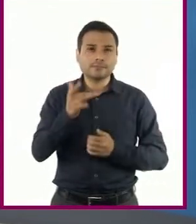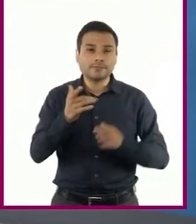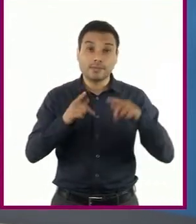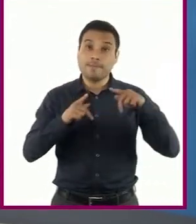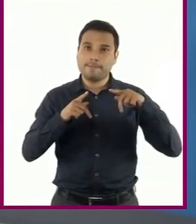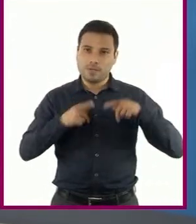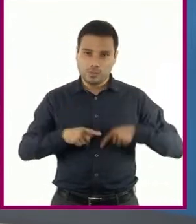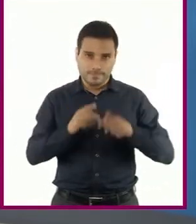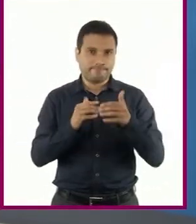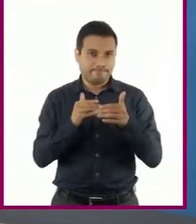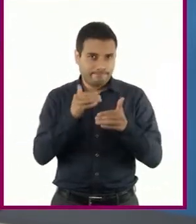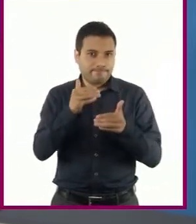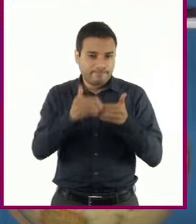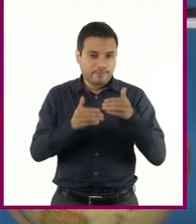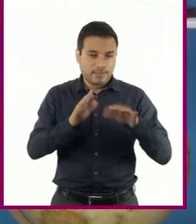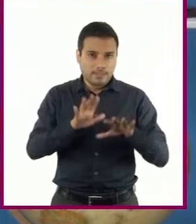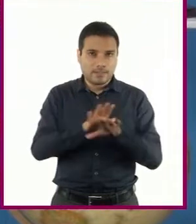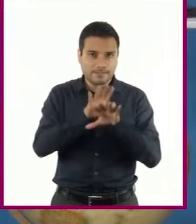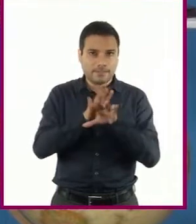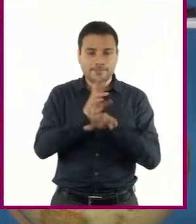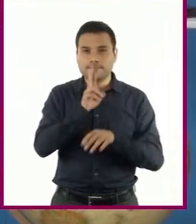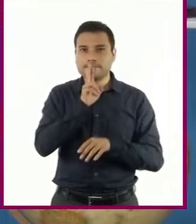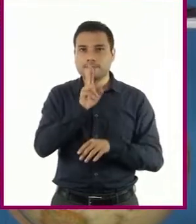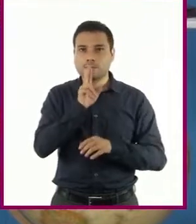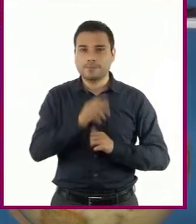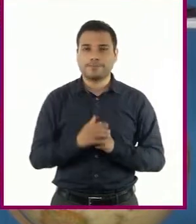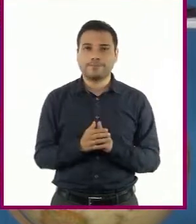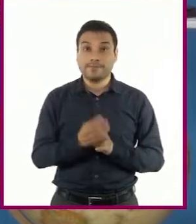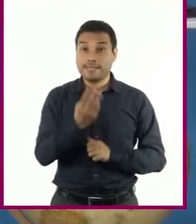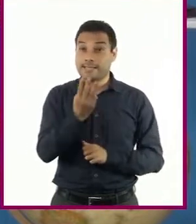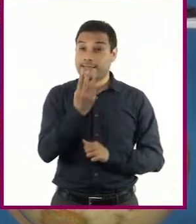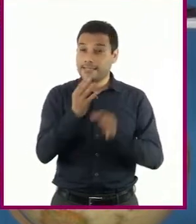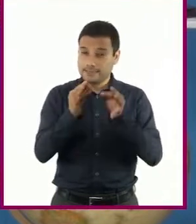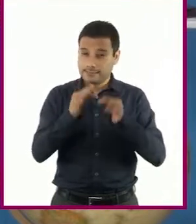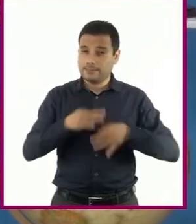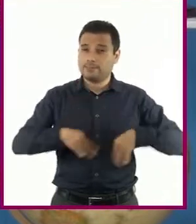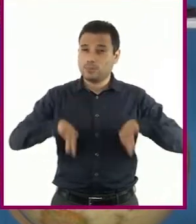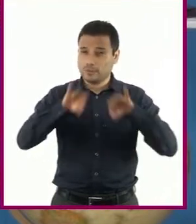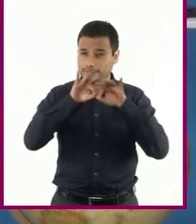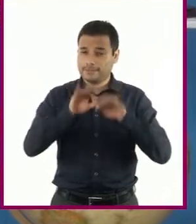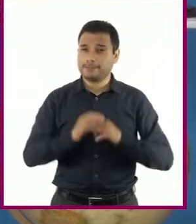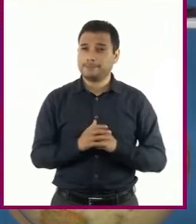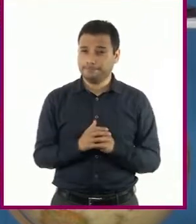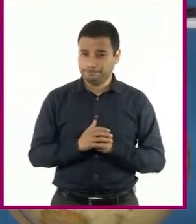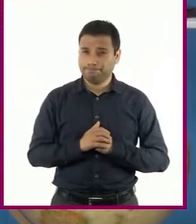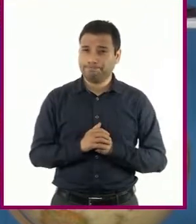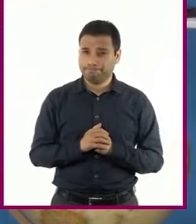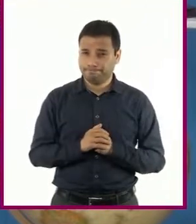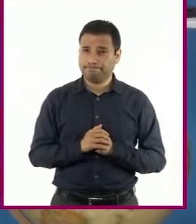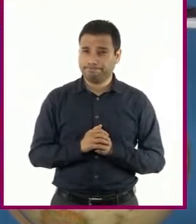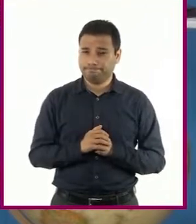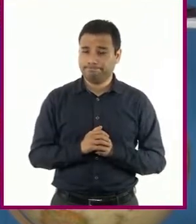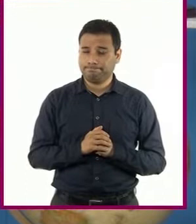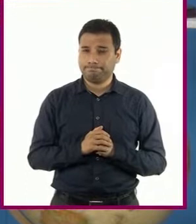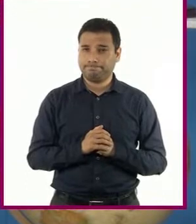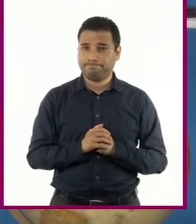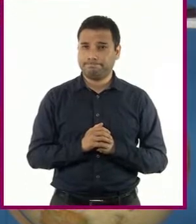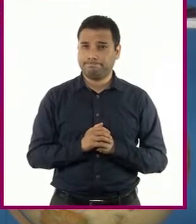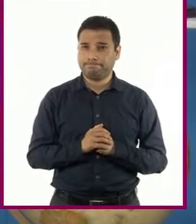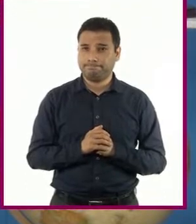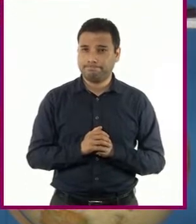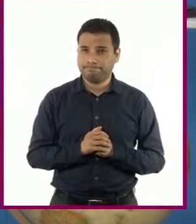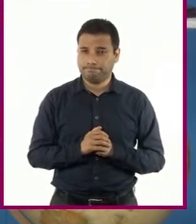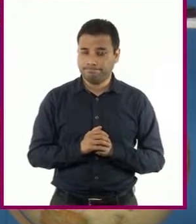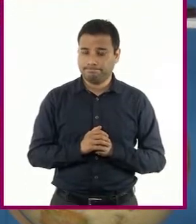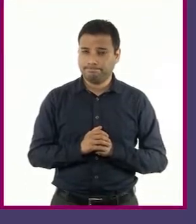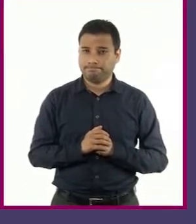sociedades modernas. 3 son los valores básicos de la democracia moderna y de su principio constitutivo, la